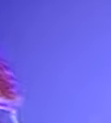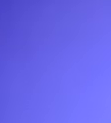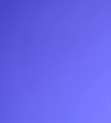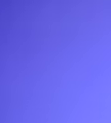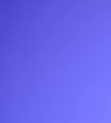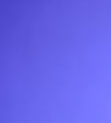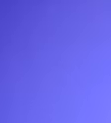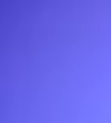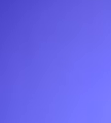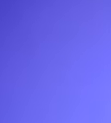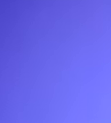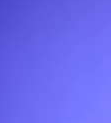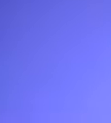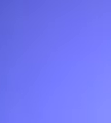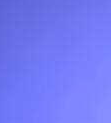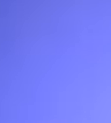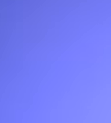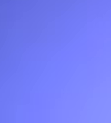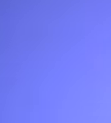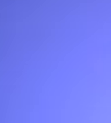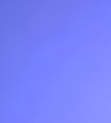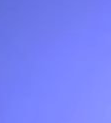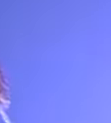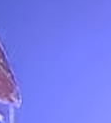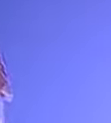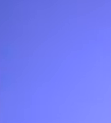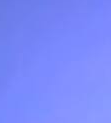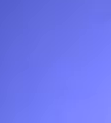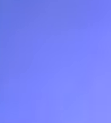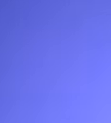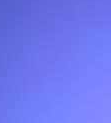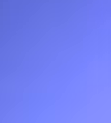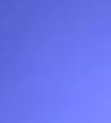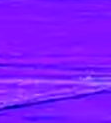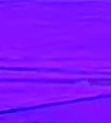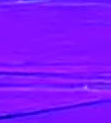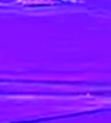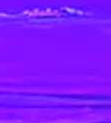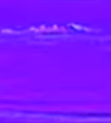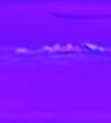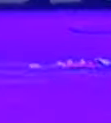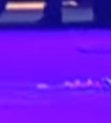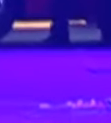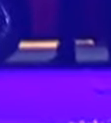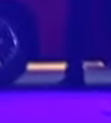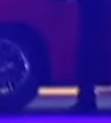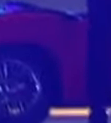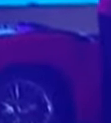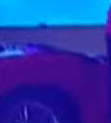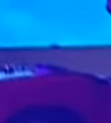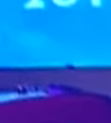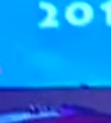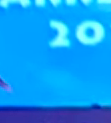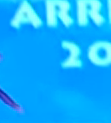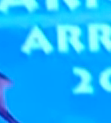Les habla la policía. Sigan las instrucciones para pasar el control. Saquen las manos de los bolsillos